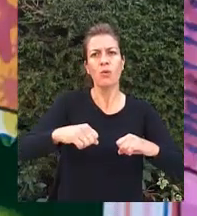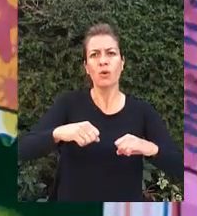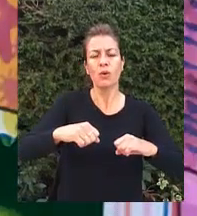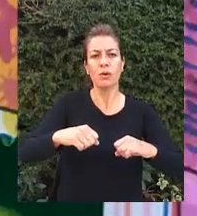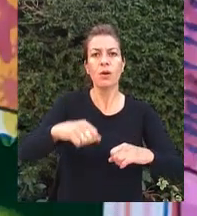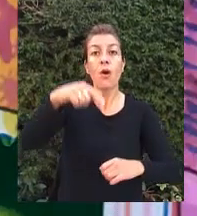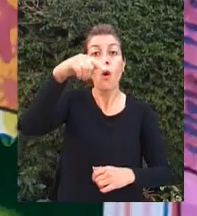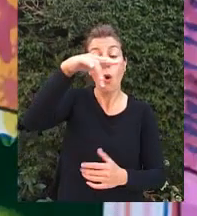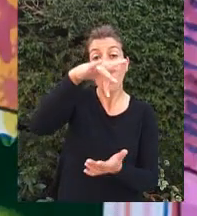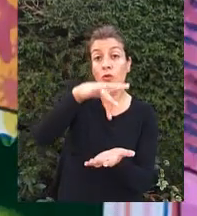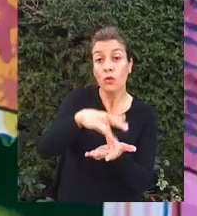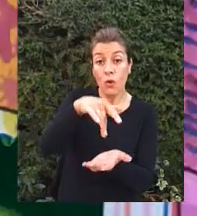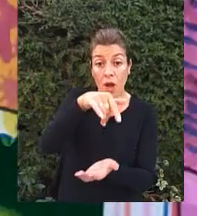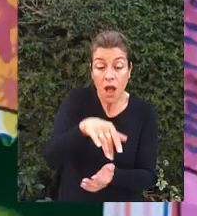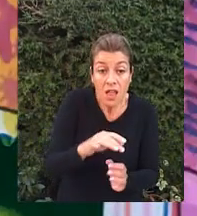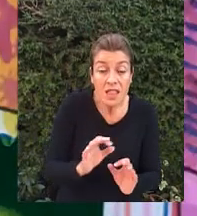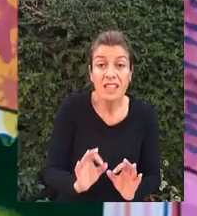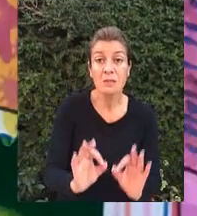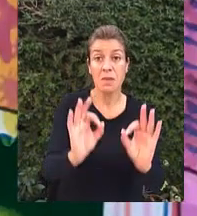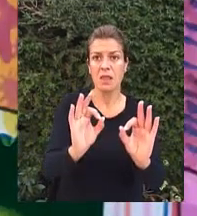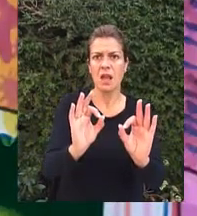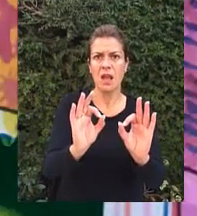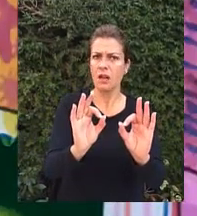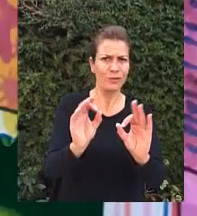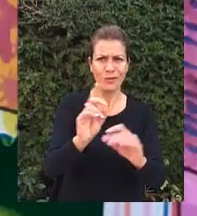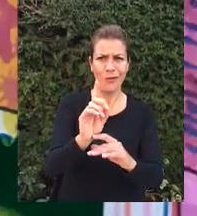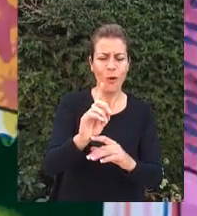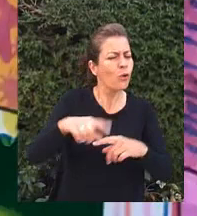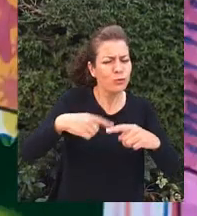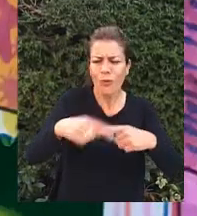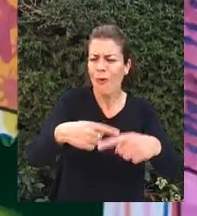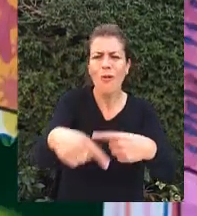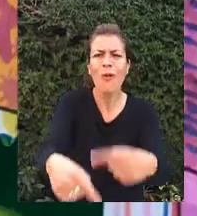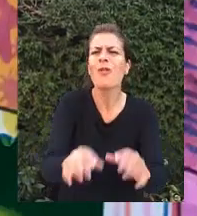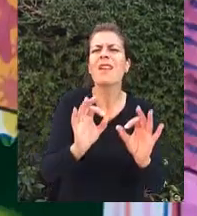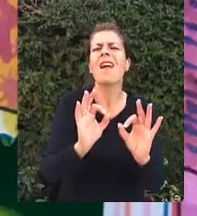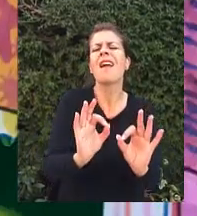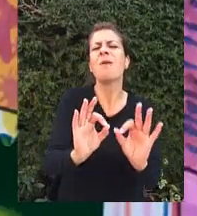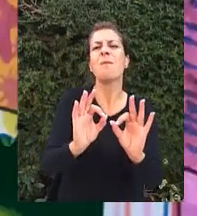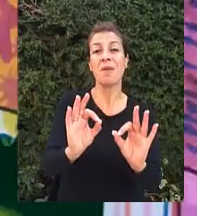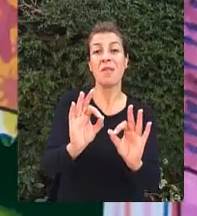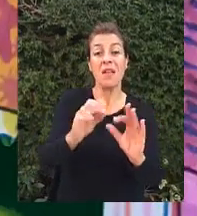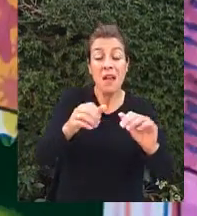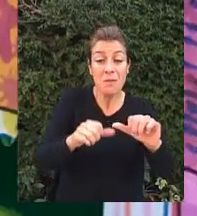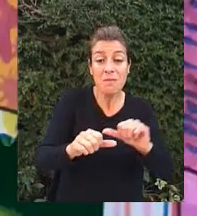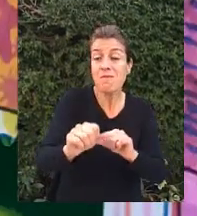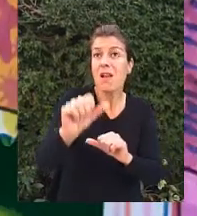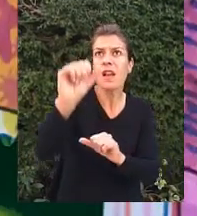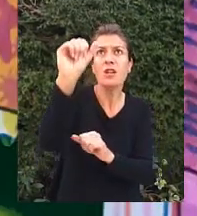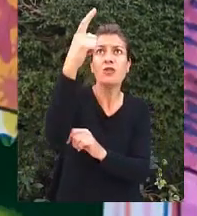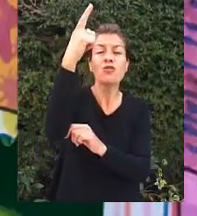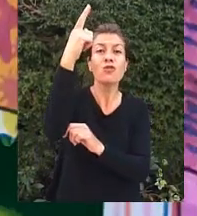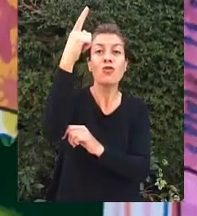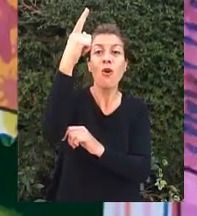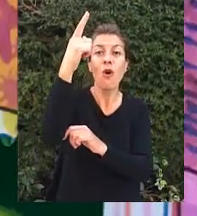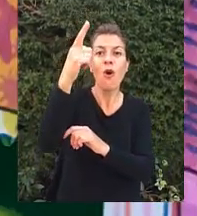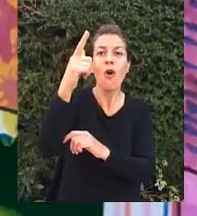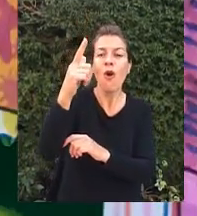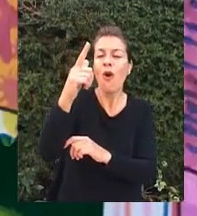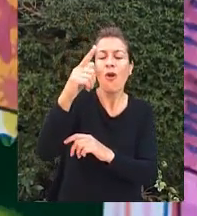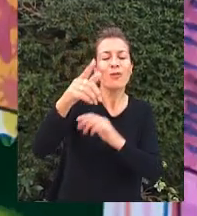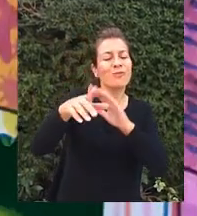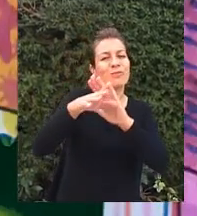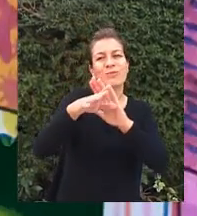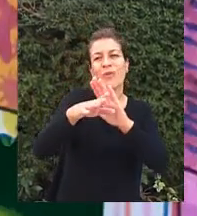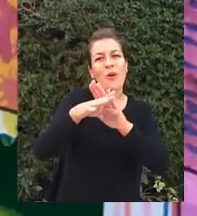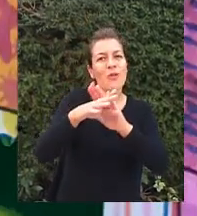sensatas. Hoy no es un día especial, todos lo son. El sol seguirá alumbrando, la luna